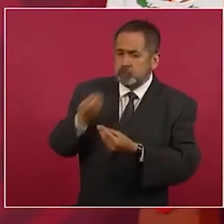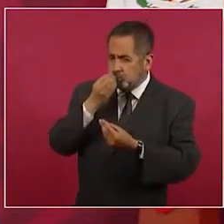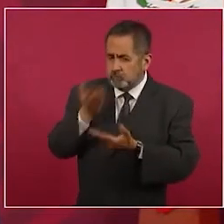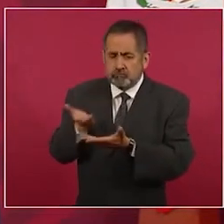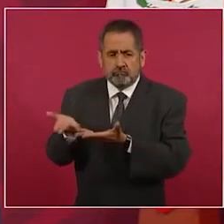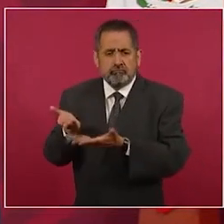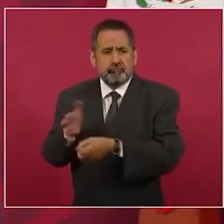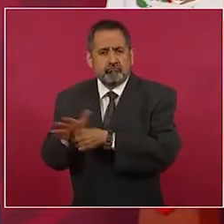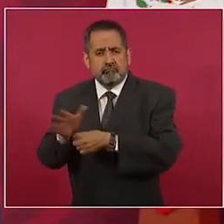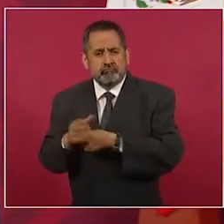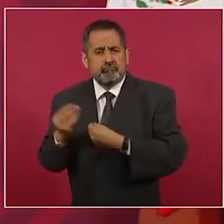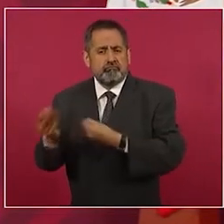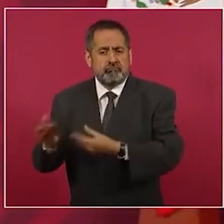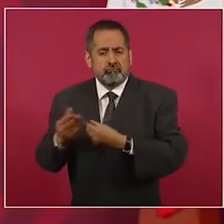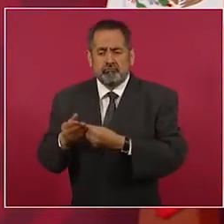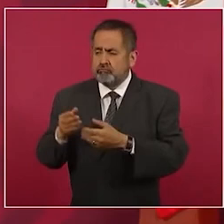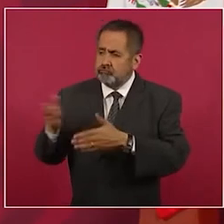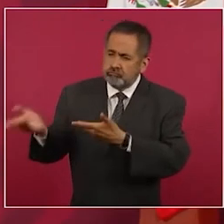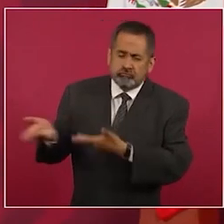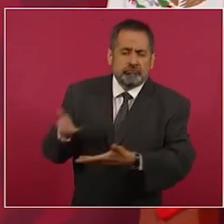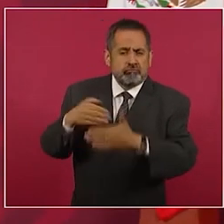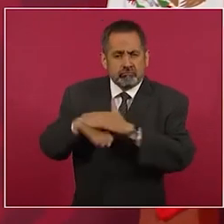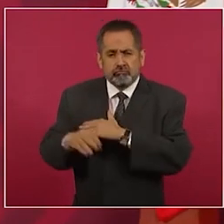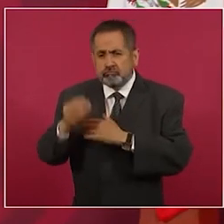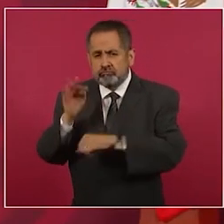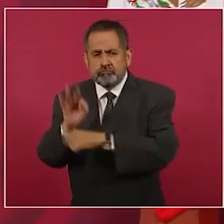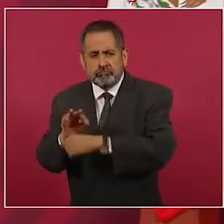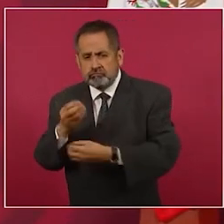pues refugio